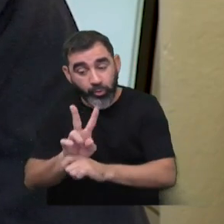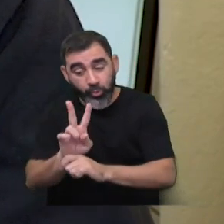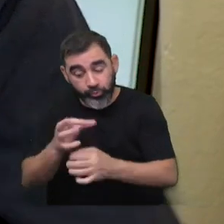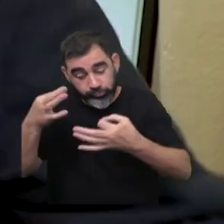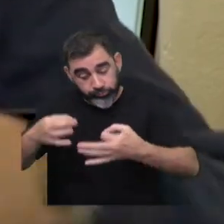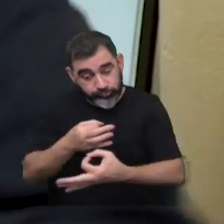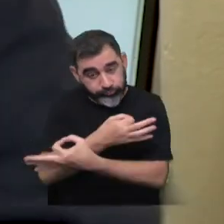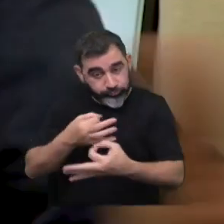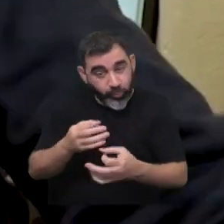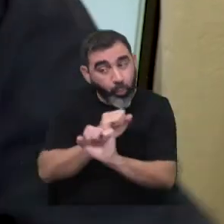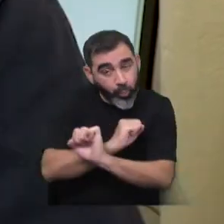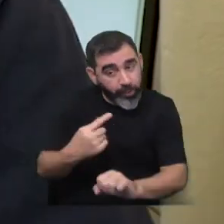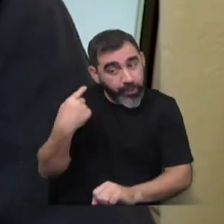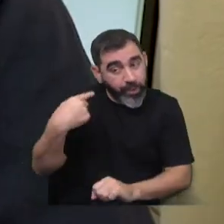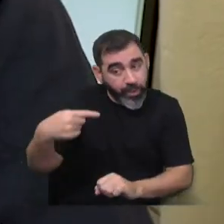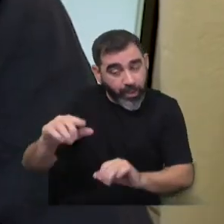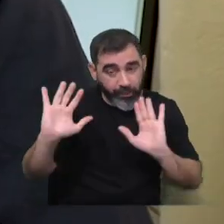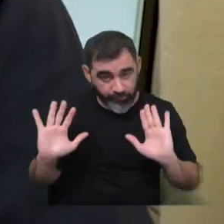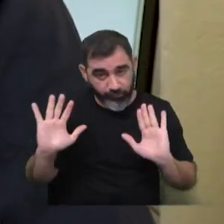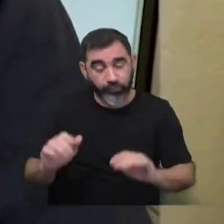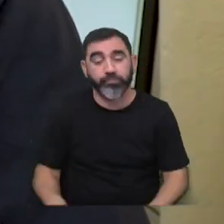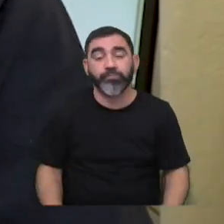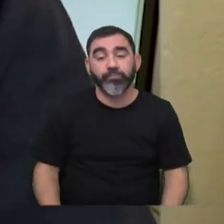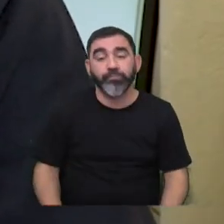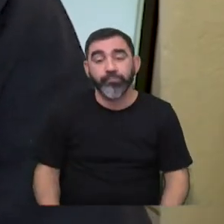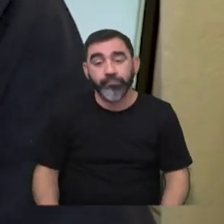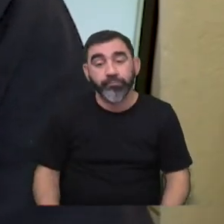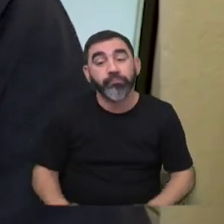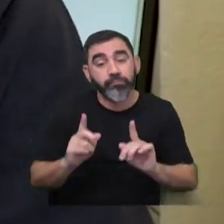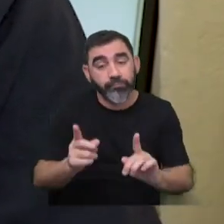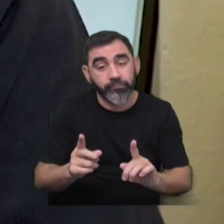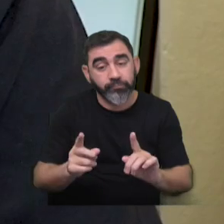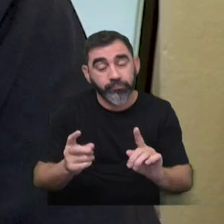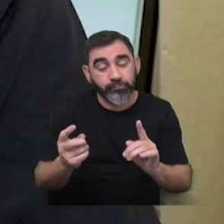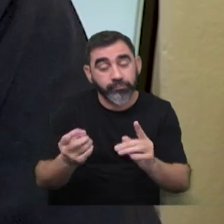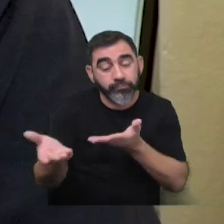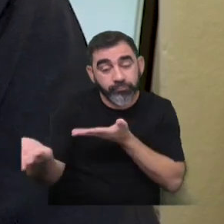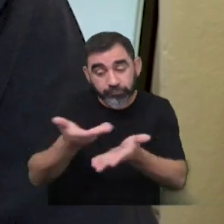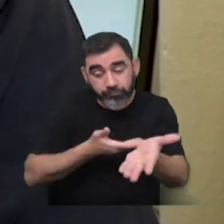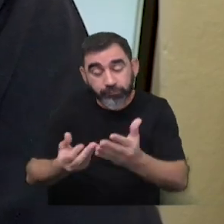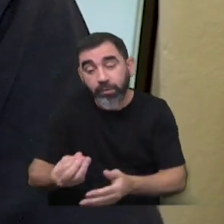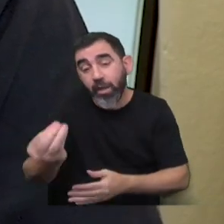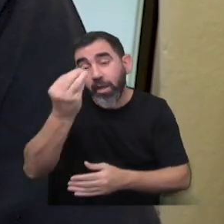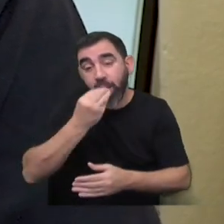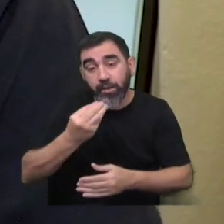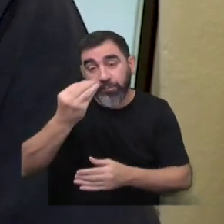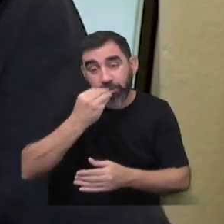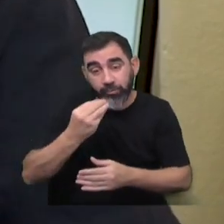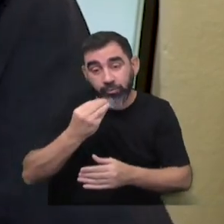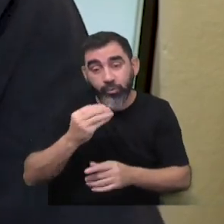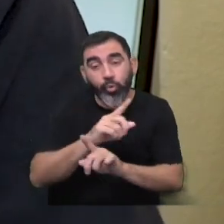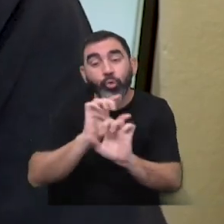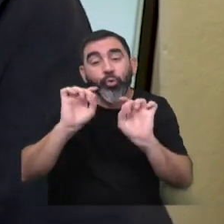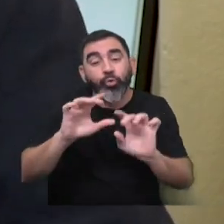intestinal correcta, pueden derivarse a rutas no deseadas. Entonces también ahí hay una interacción de los alimentos que no solamente